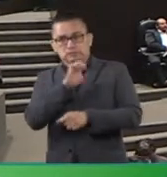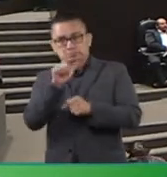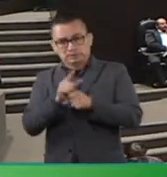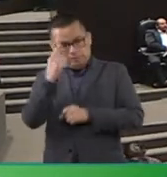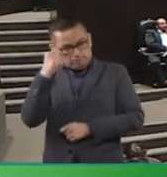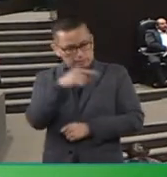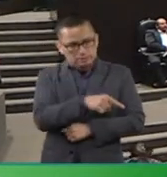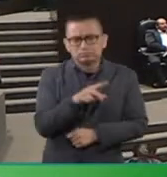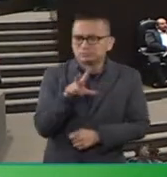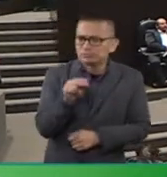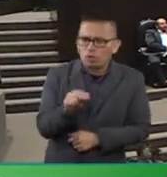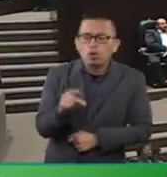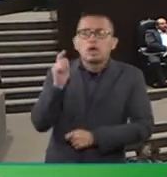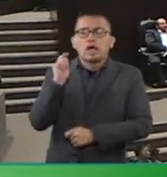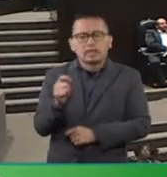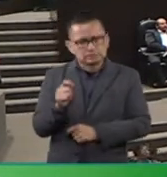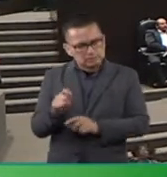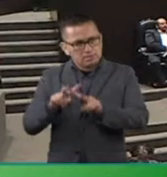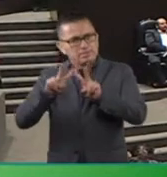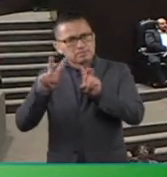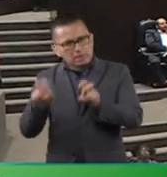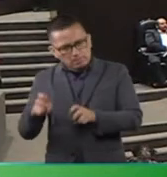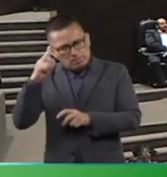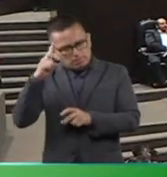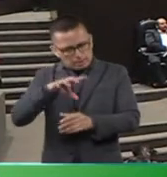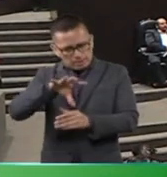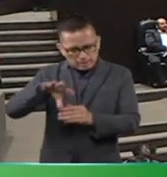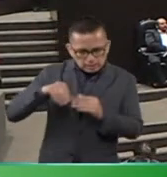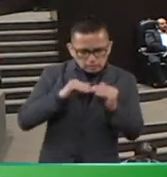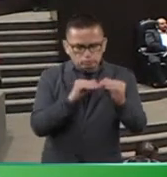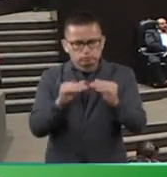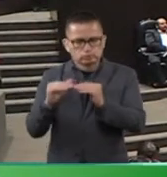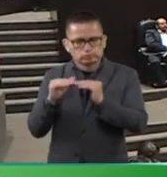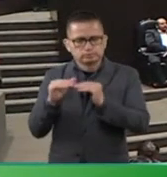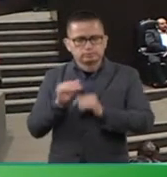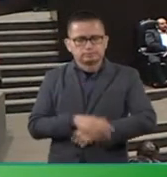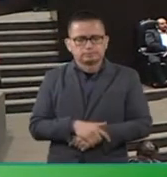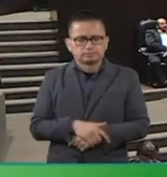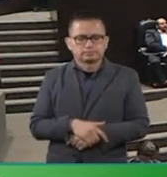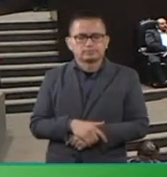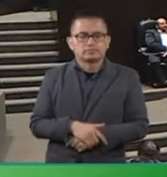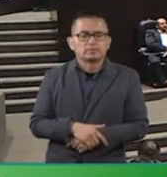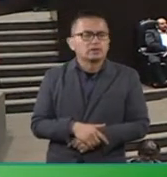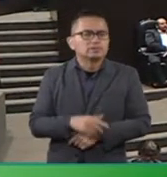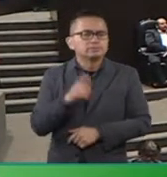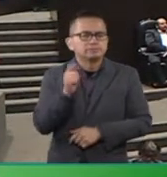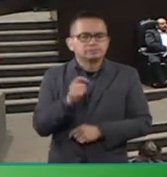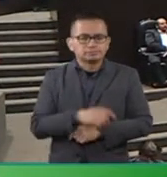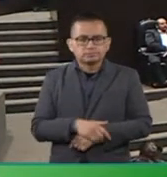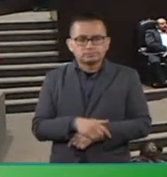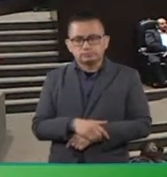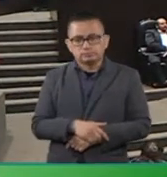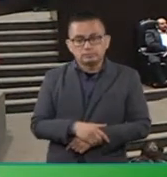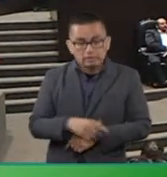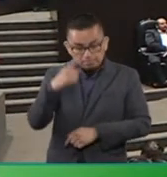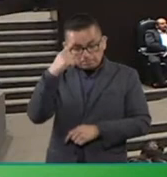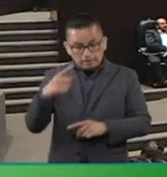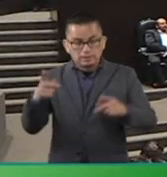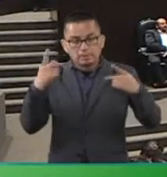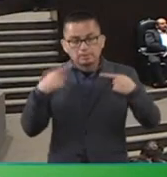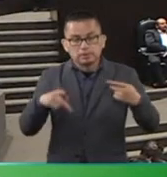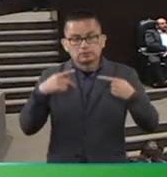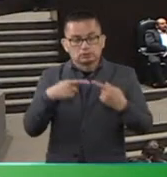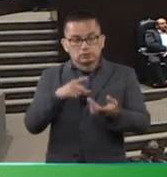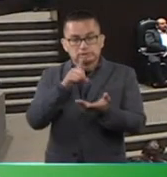incluyentes es pensar en que los que sirve a las personas con